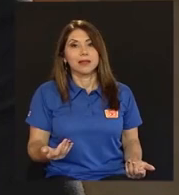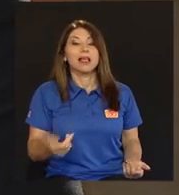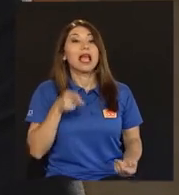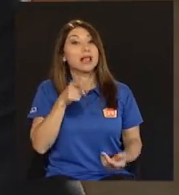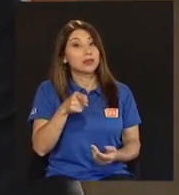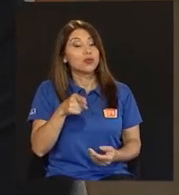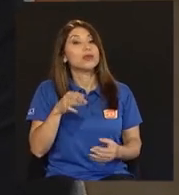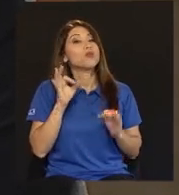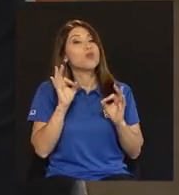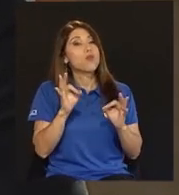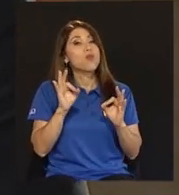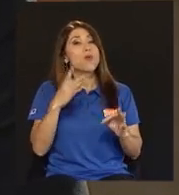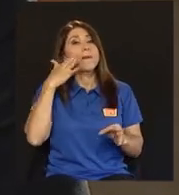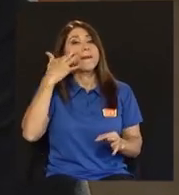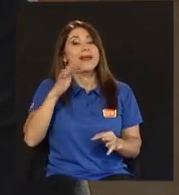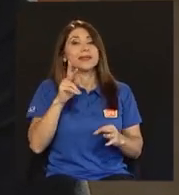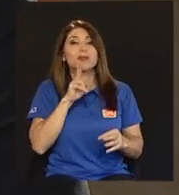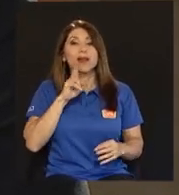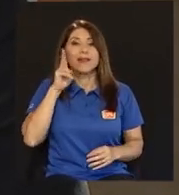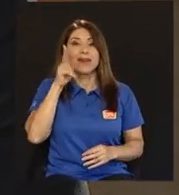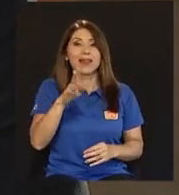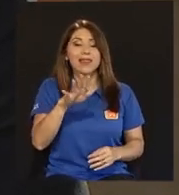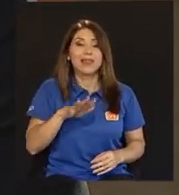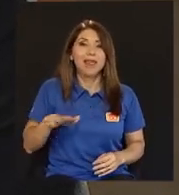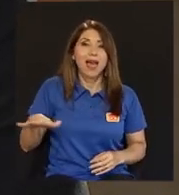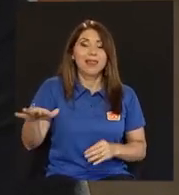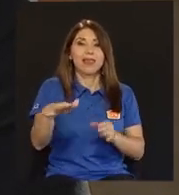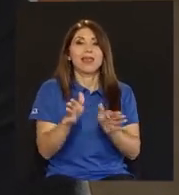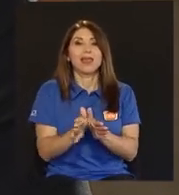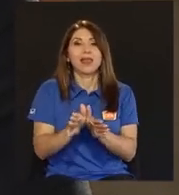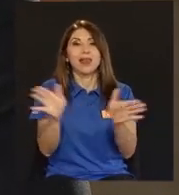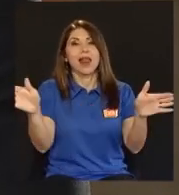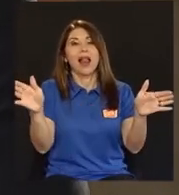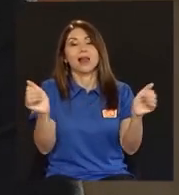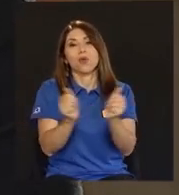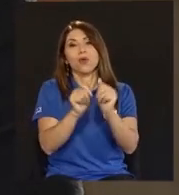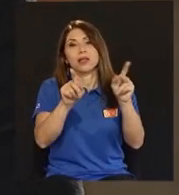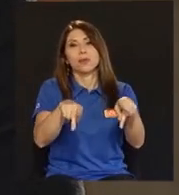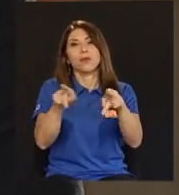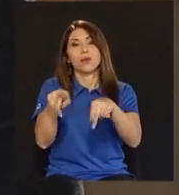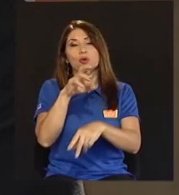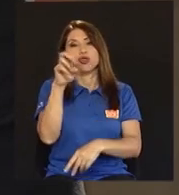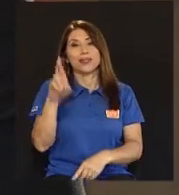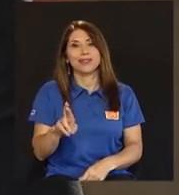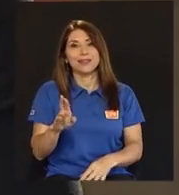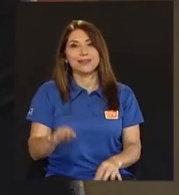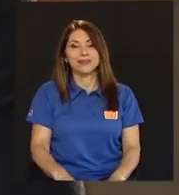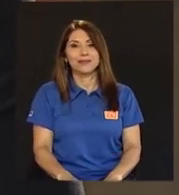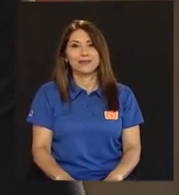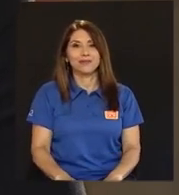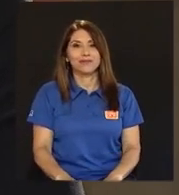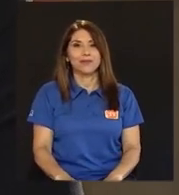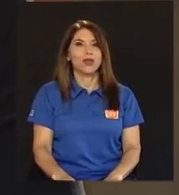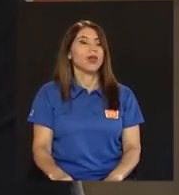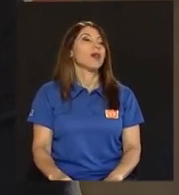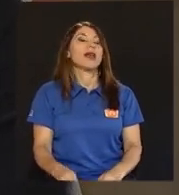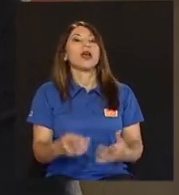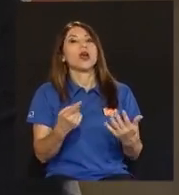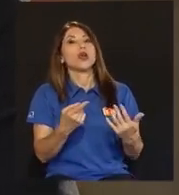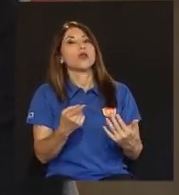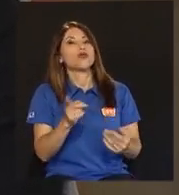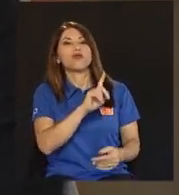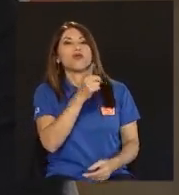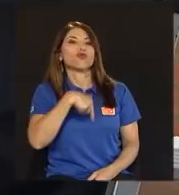realidad que en general la población costarricense. No hay nada de lejano. Cuando